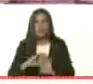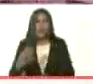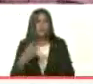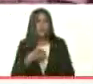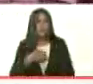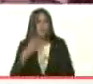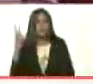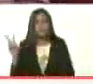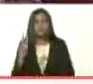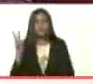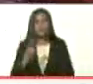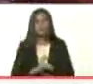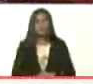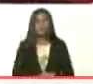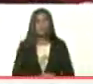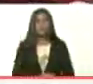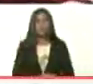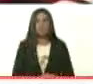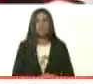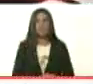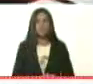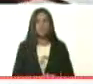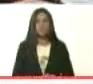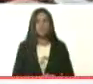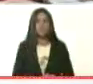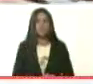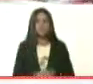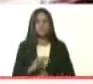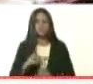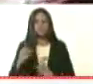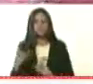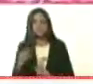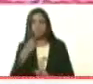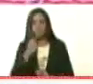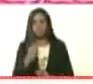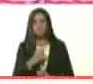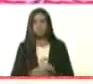Venezuela. Por eso decimos,